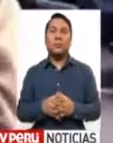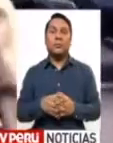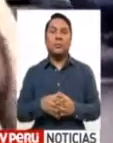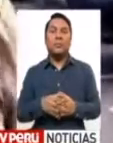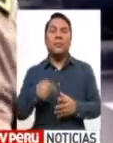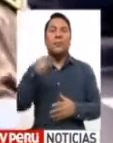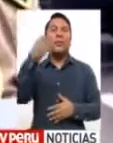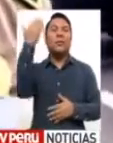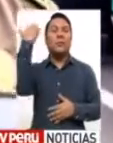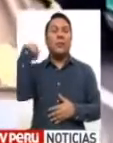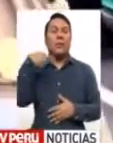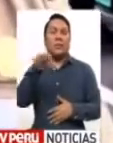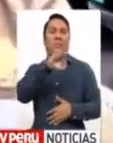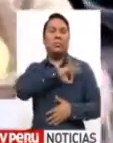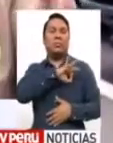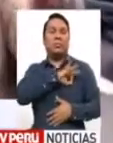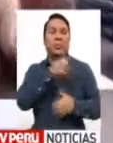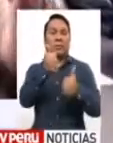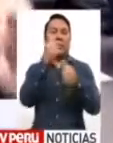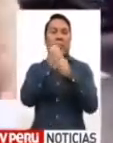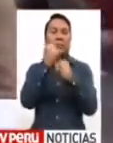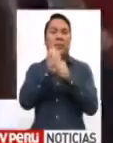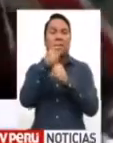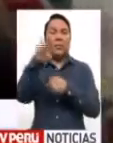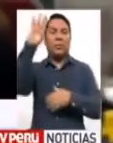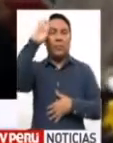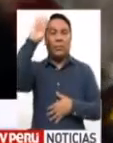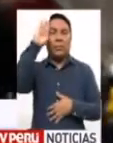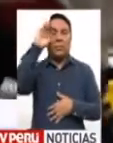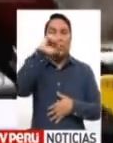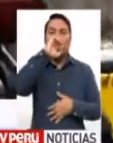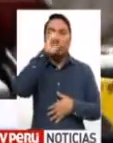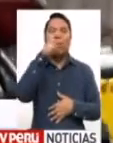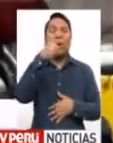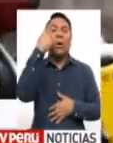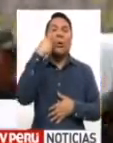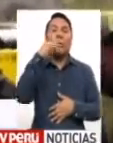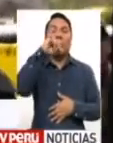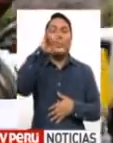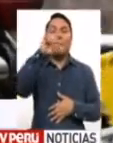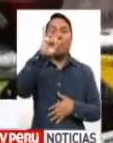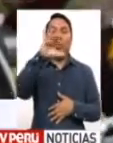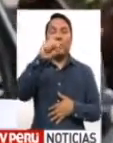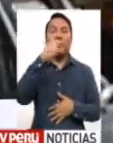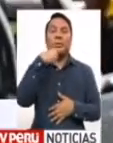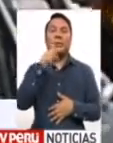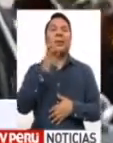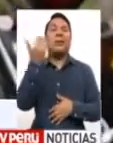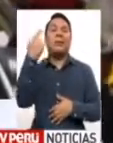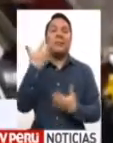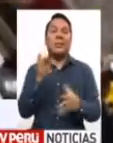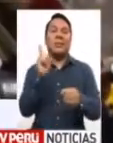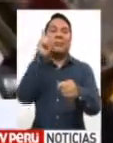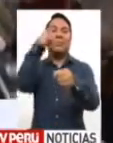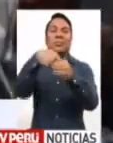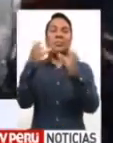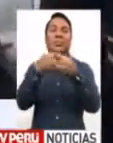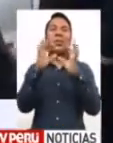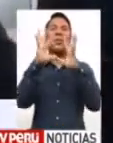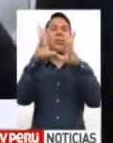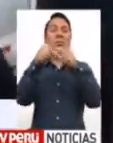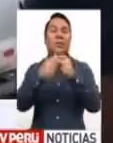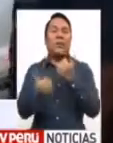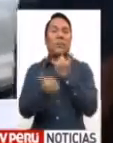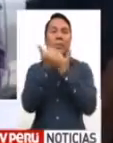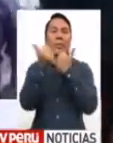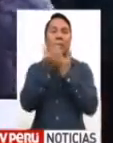Atrás quedó la distinción por su destacada labor policial. Esta vez Luis Matos Vela es reconocido por integrar una de las bandas más temibles que